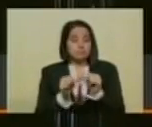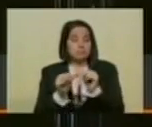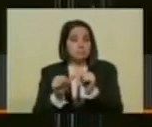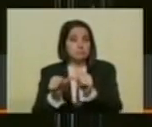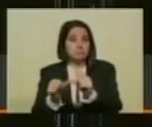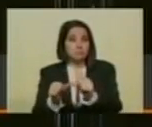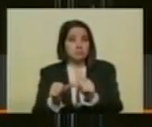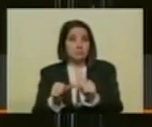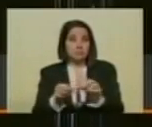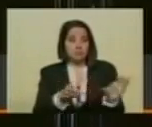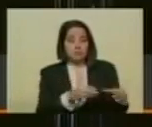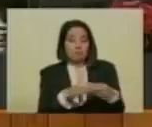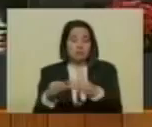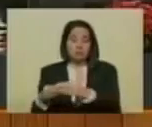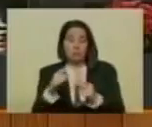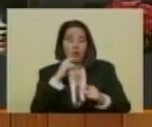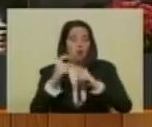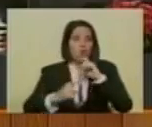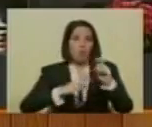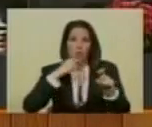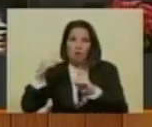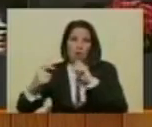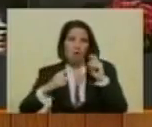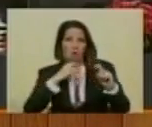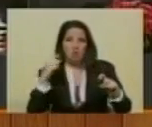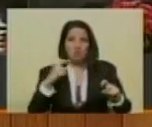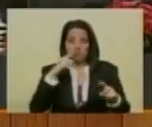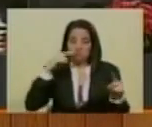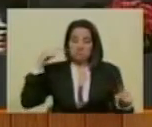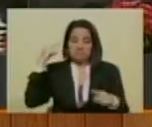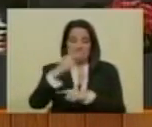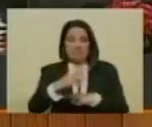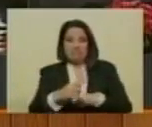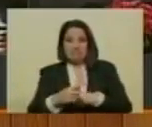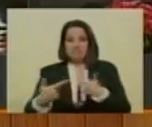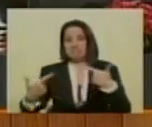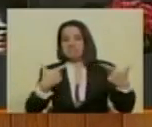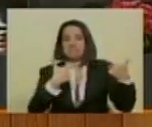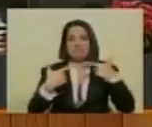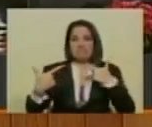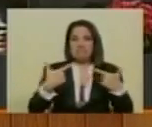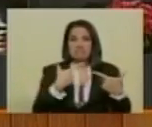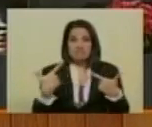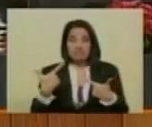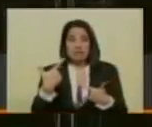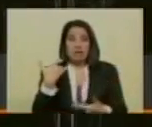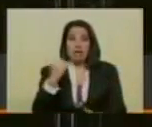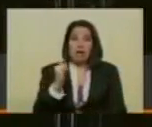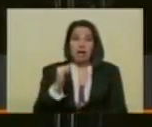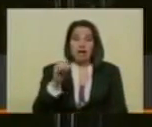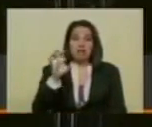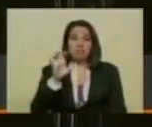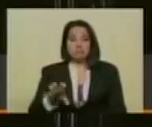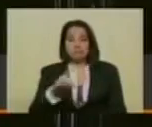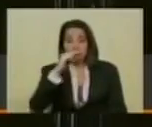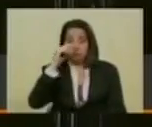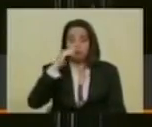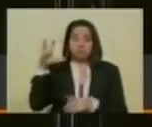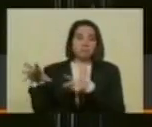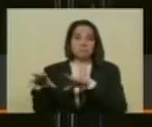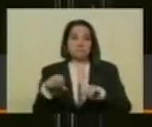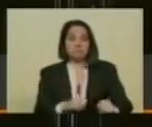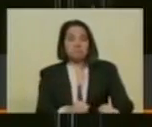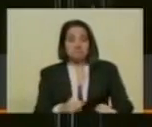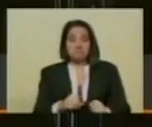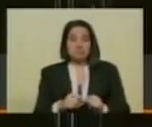en estos sectores llenos de odio, de venganza, de revanchismo que representan a la oligarquía venezolana. Luego el panorama fue más